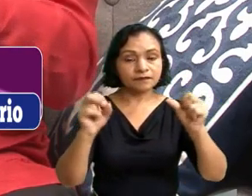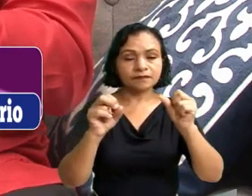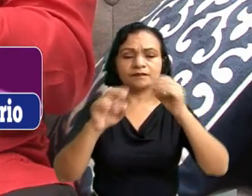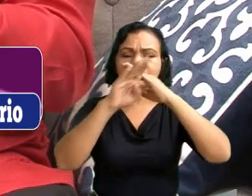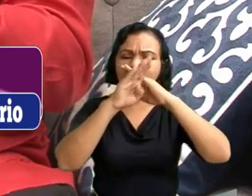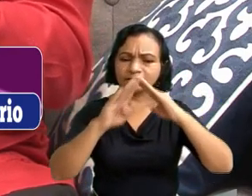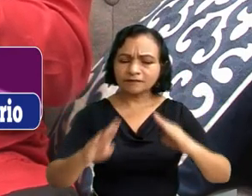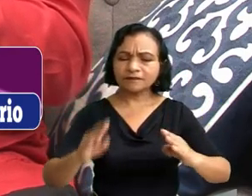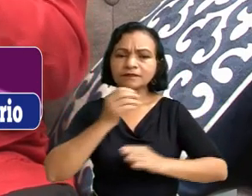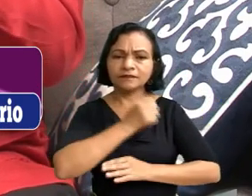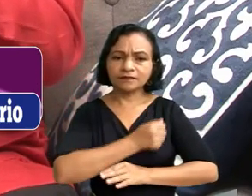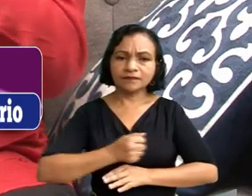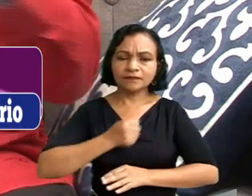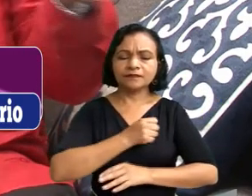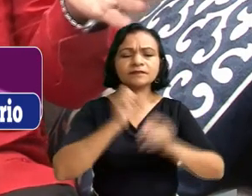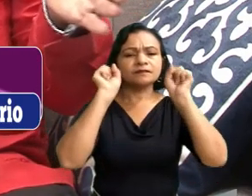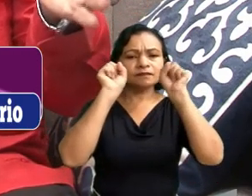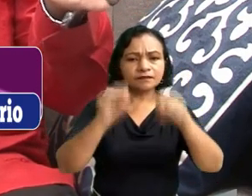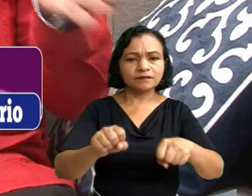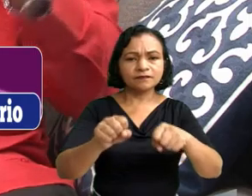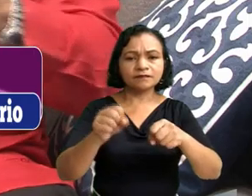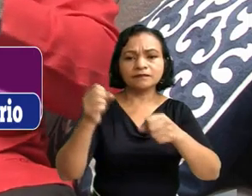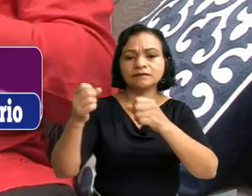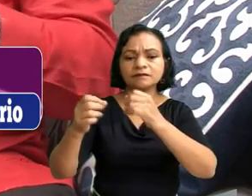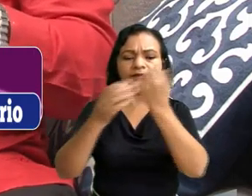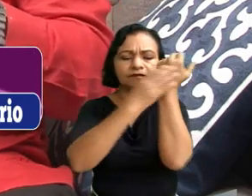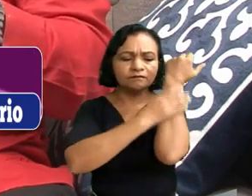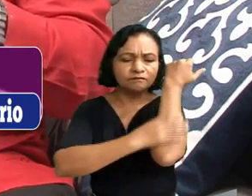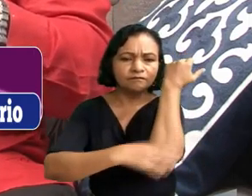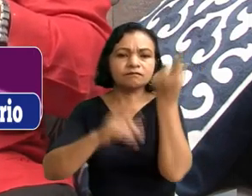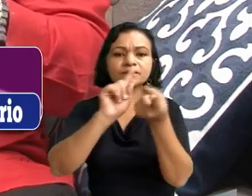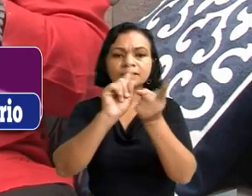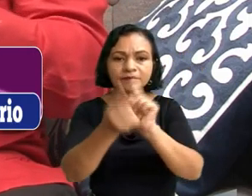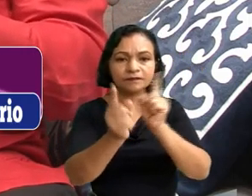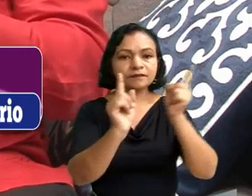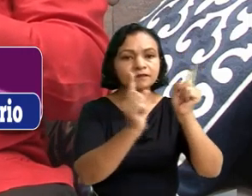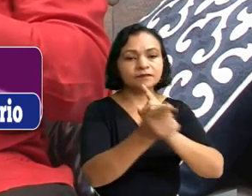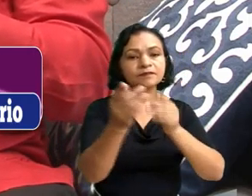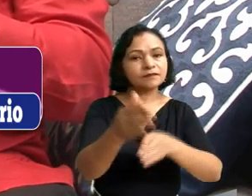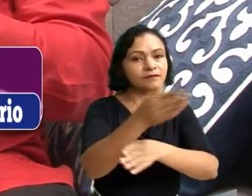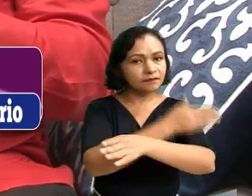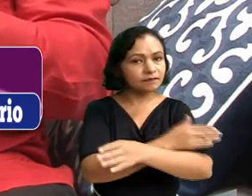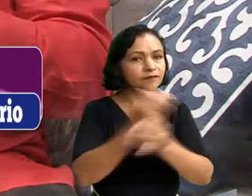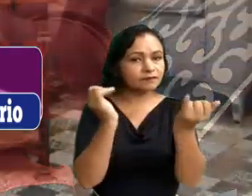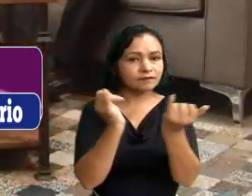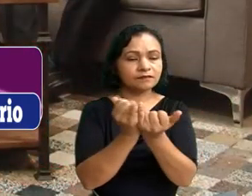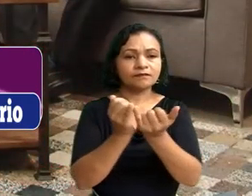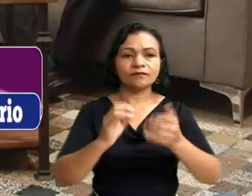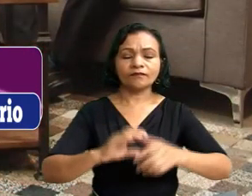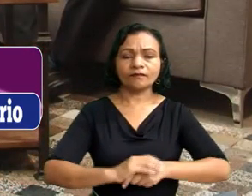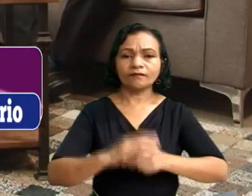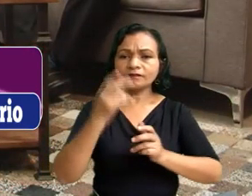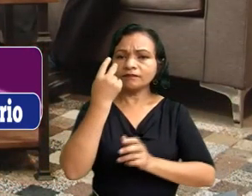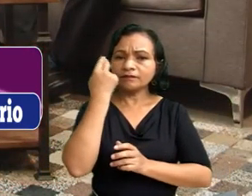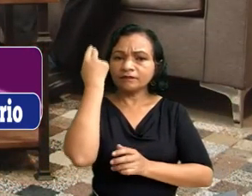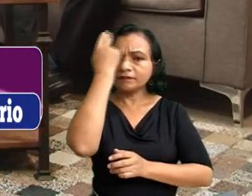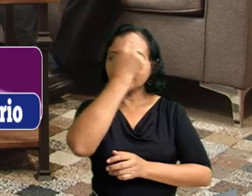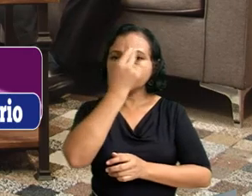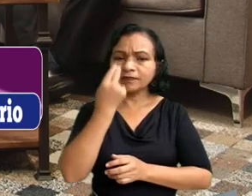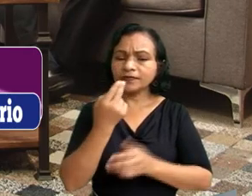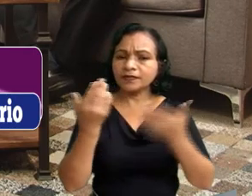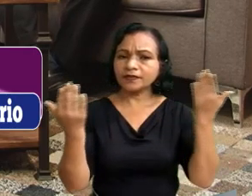por reconciliación podemos ir combatiendo la pobreza y sterm o pobres como lo veníamos diputado castro una pregunta a partir de